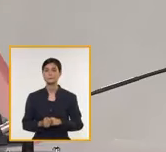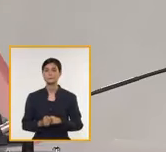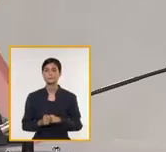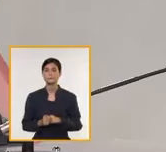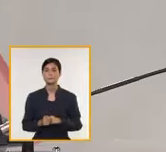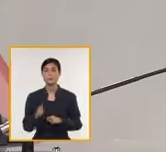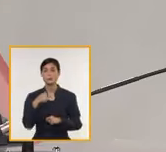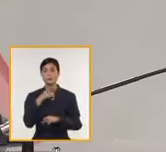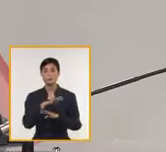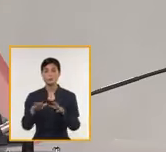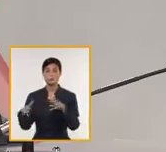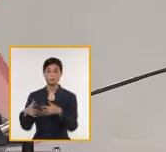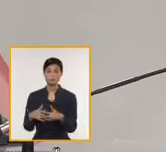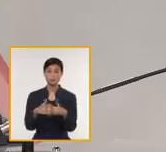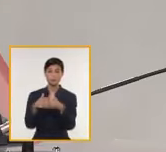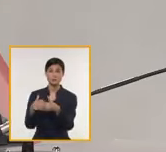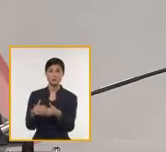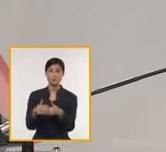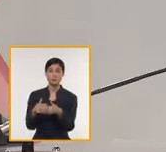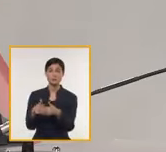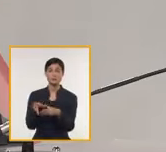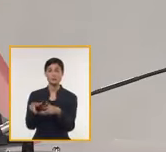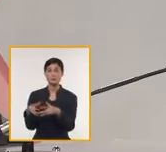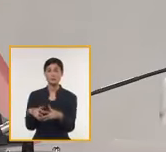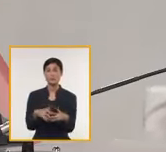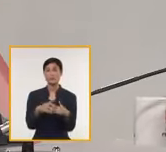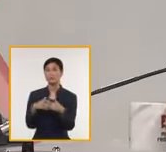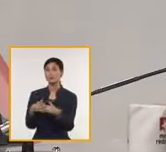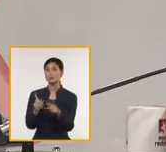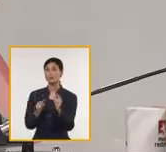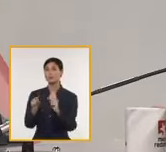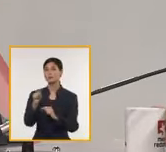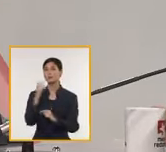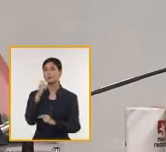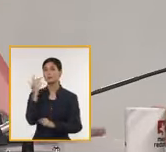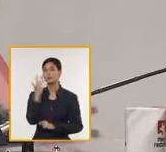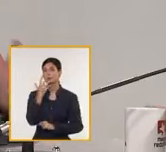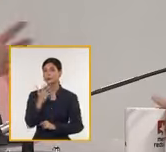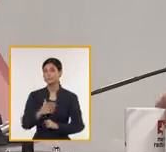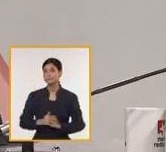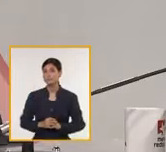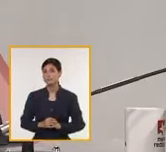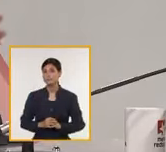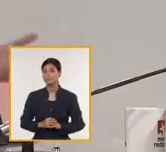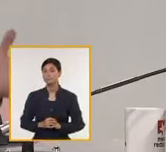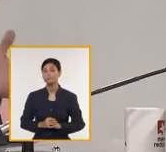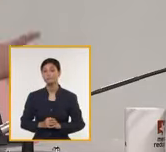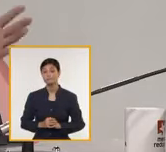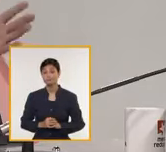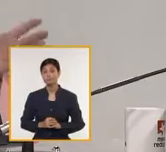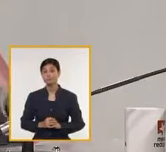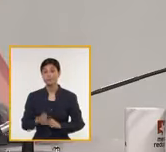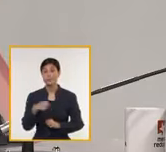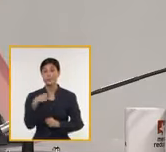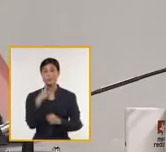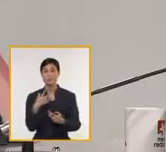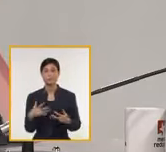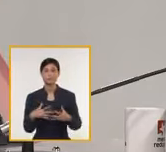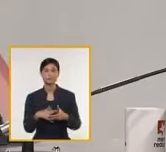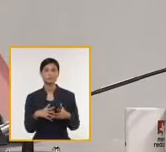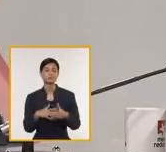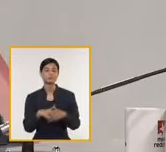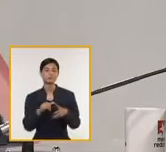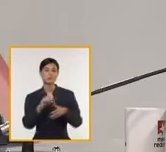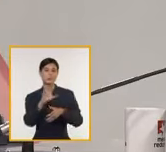de Estados Unidos, hay una figura que en las relaciones con América Latina es